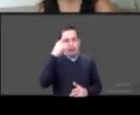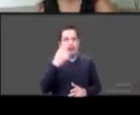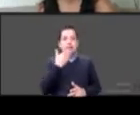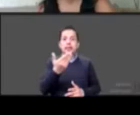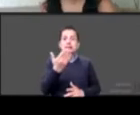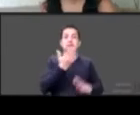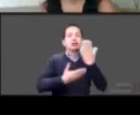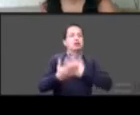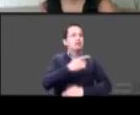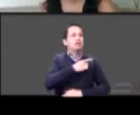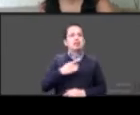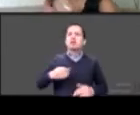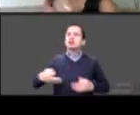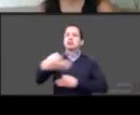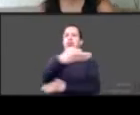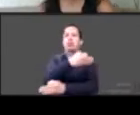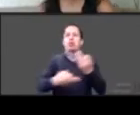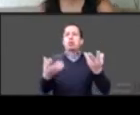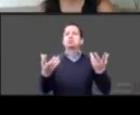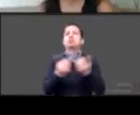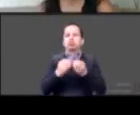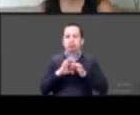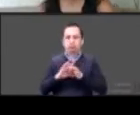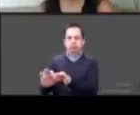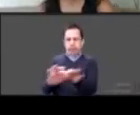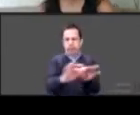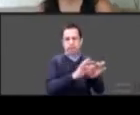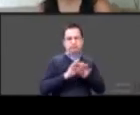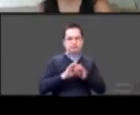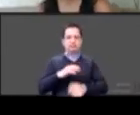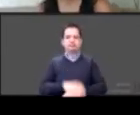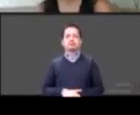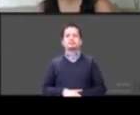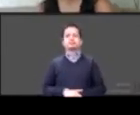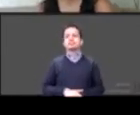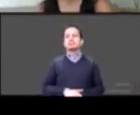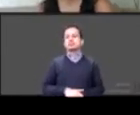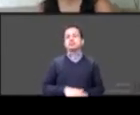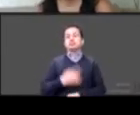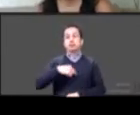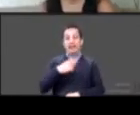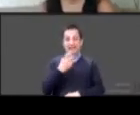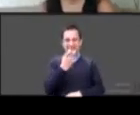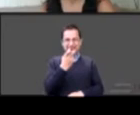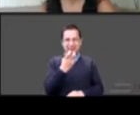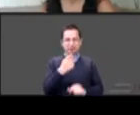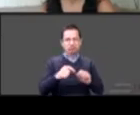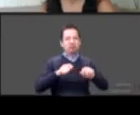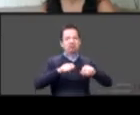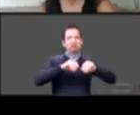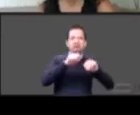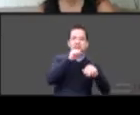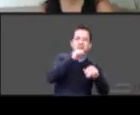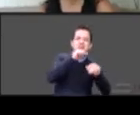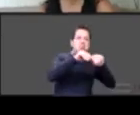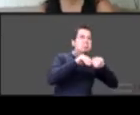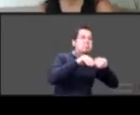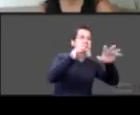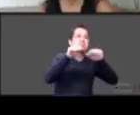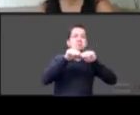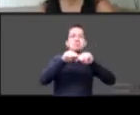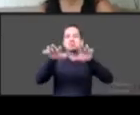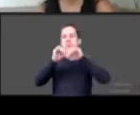Entonces, en esta campaña, a través de distintos medios digitales, comenzamos a difundir información útil y sobre todo muy sencilla. La siguiente, por